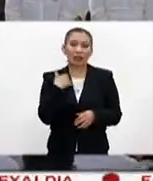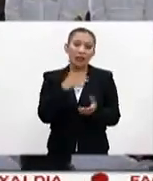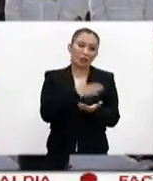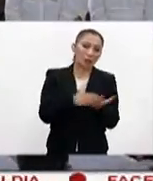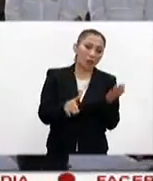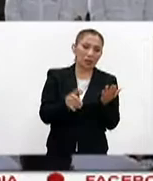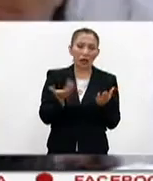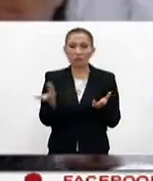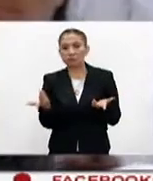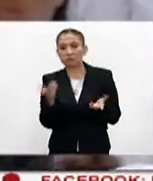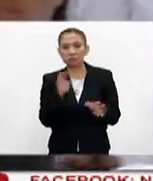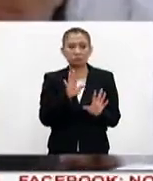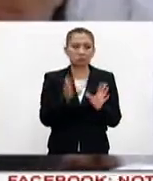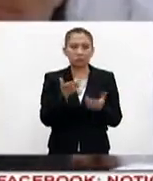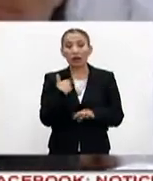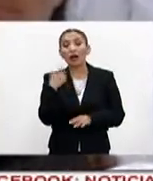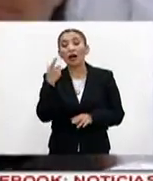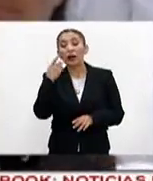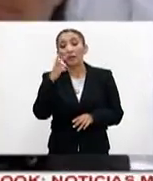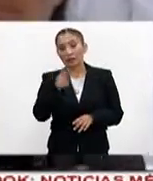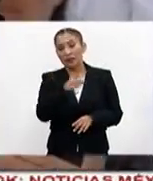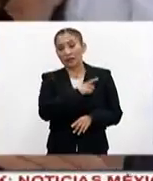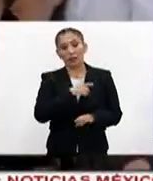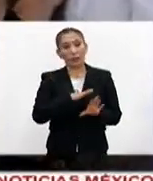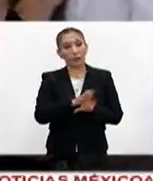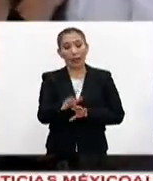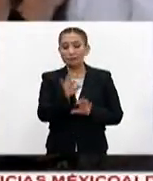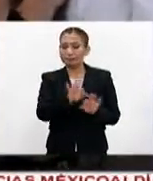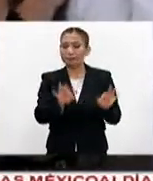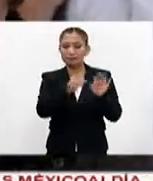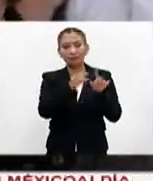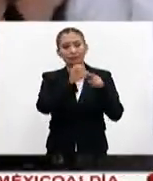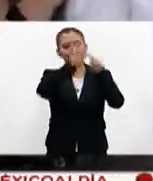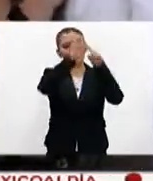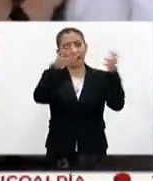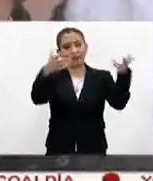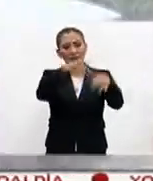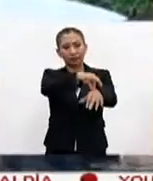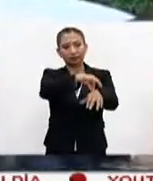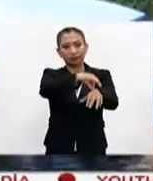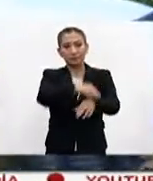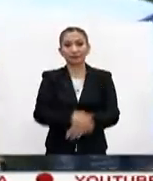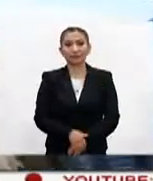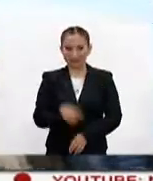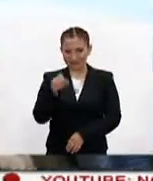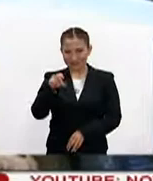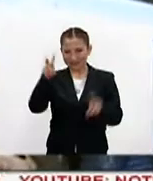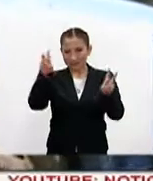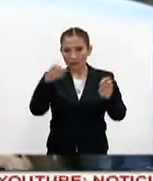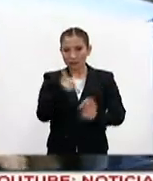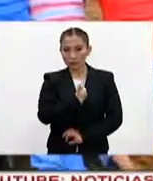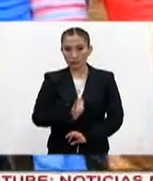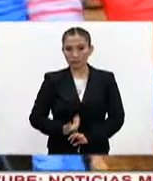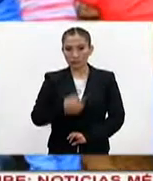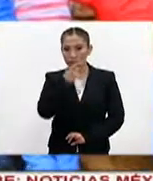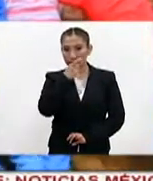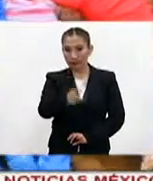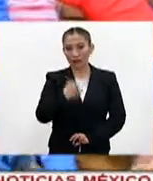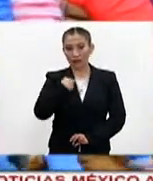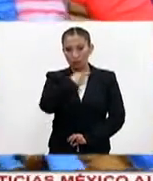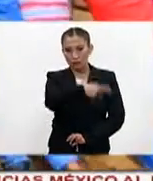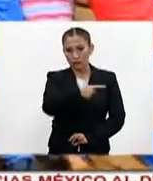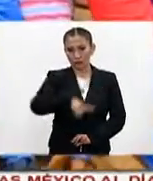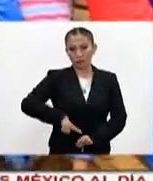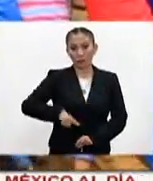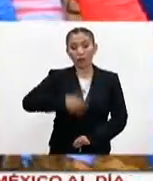medias verdades. Al final de cuentas, lo que hay que poner en relieve son las realidades. En ese sentido, el presidente destacó que en su